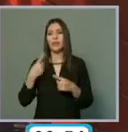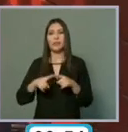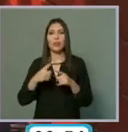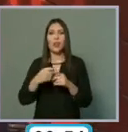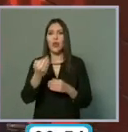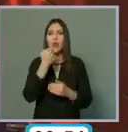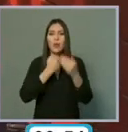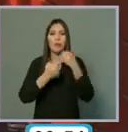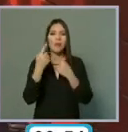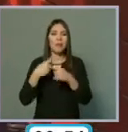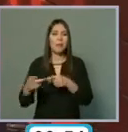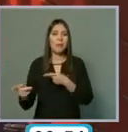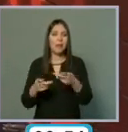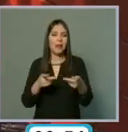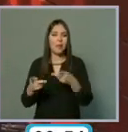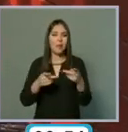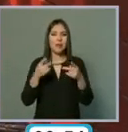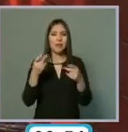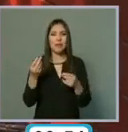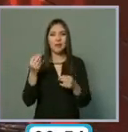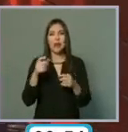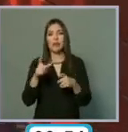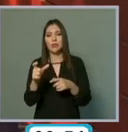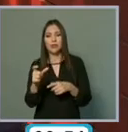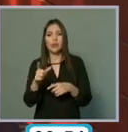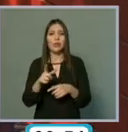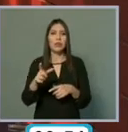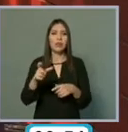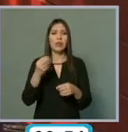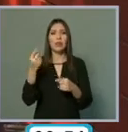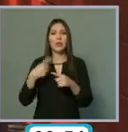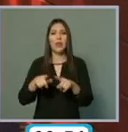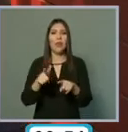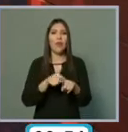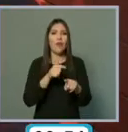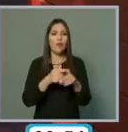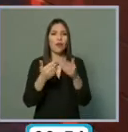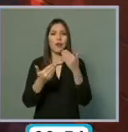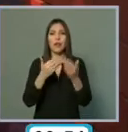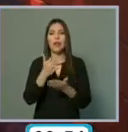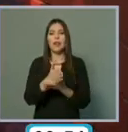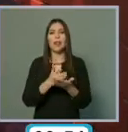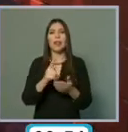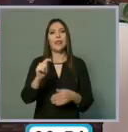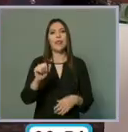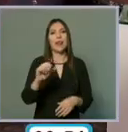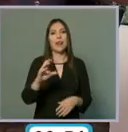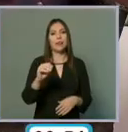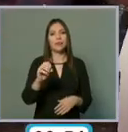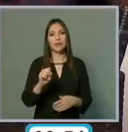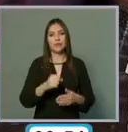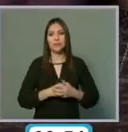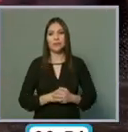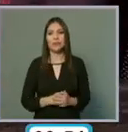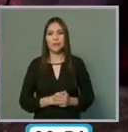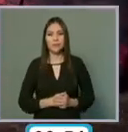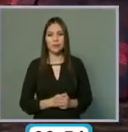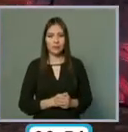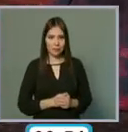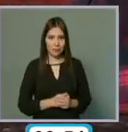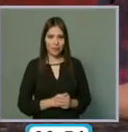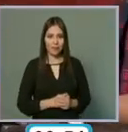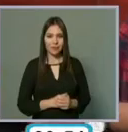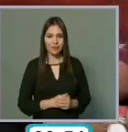guisados, incluso, pues de todos los tamaños ya, de todos los colores, los tacos. El taco, a mí es lo que más me gusta. Como dicen,